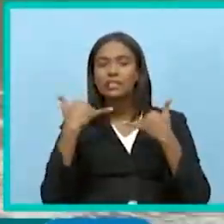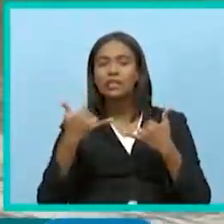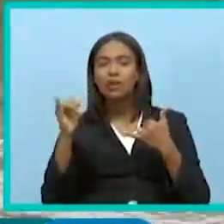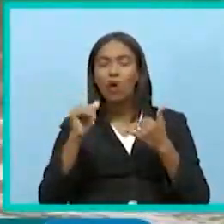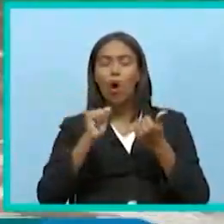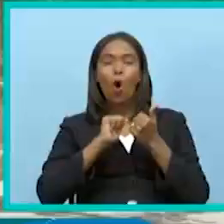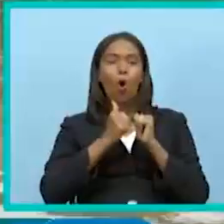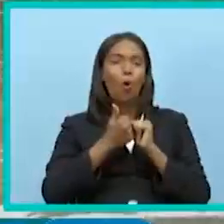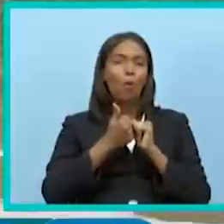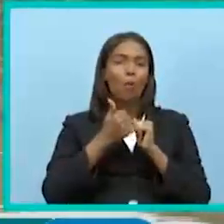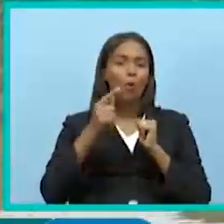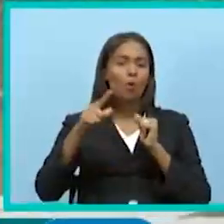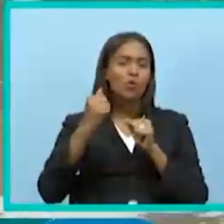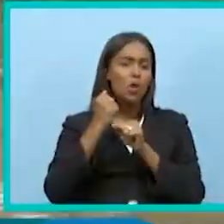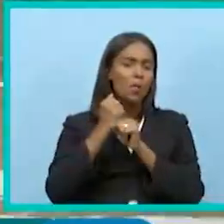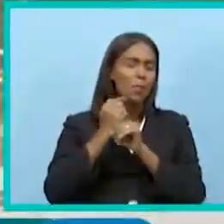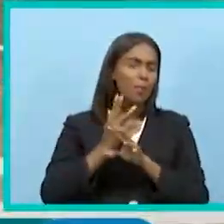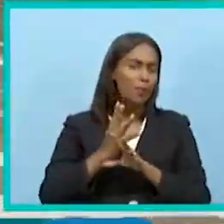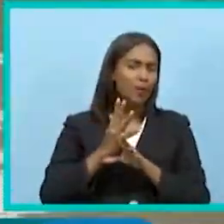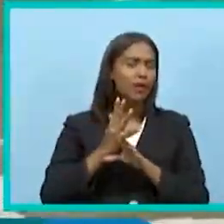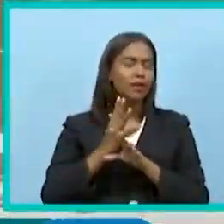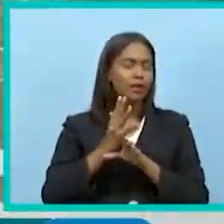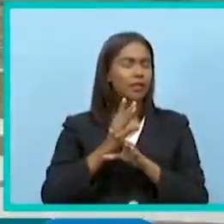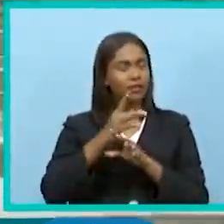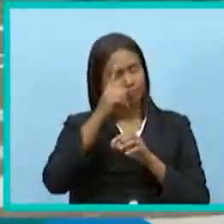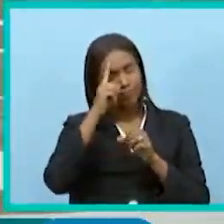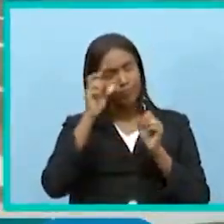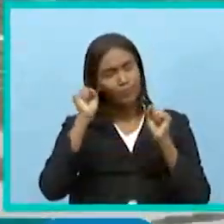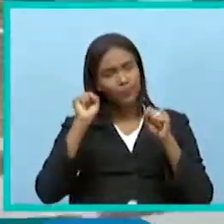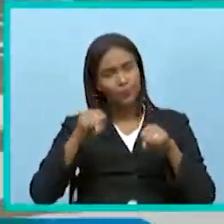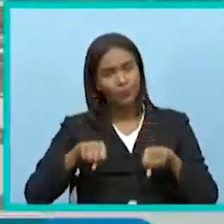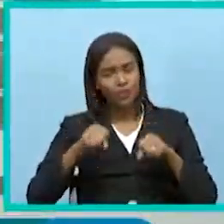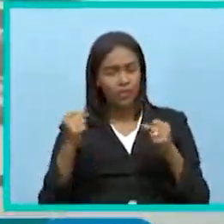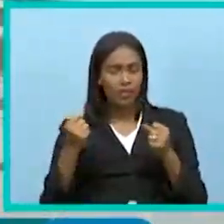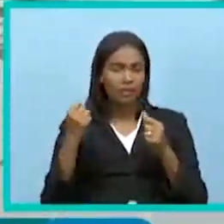se están preparando para